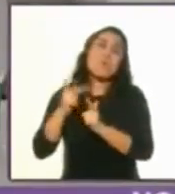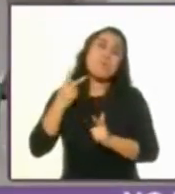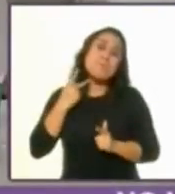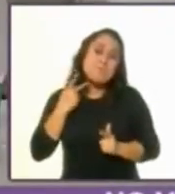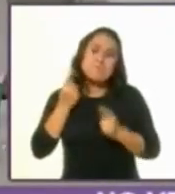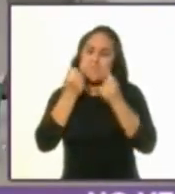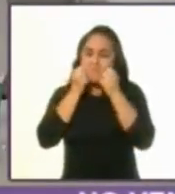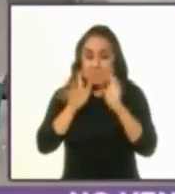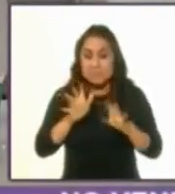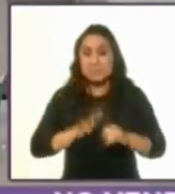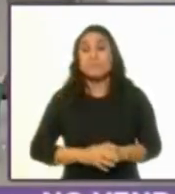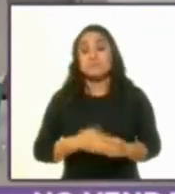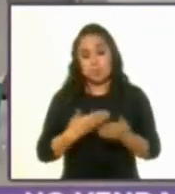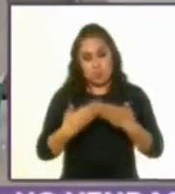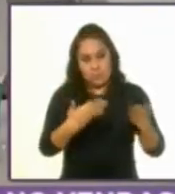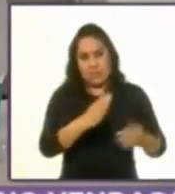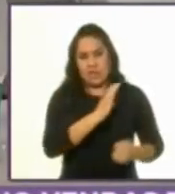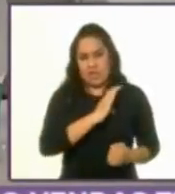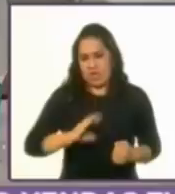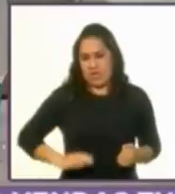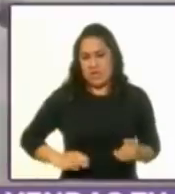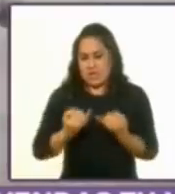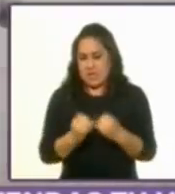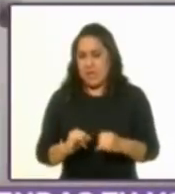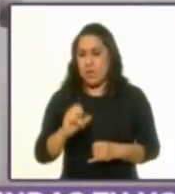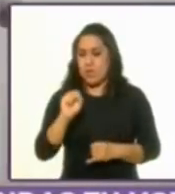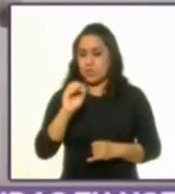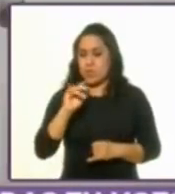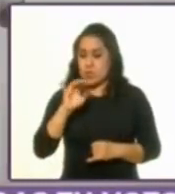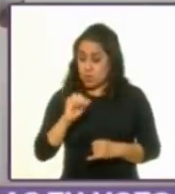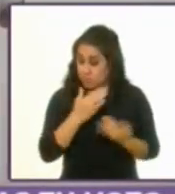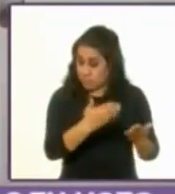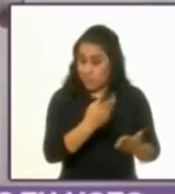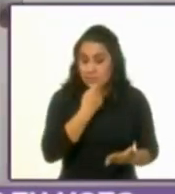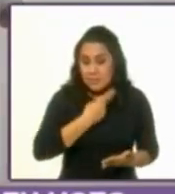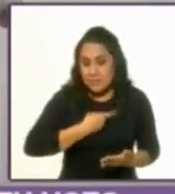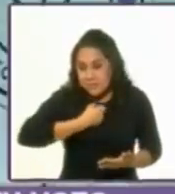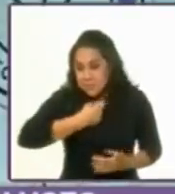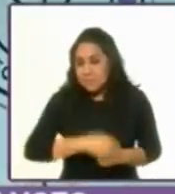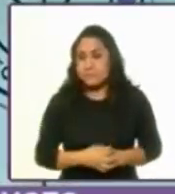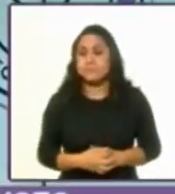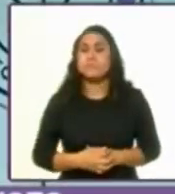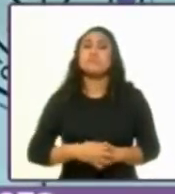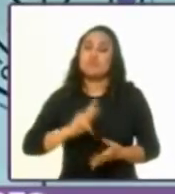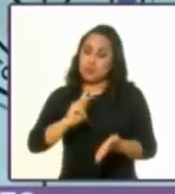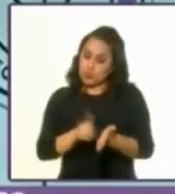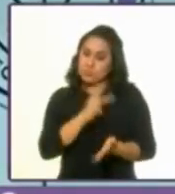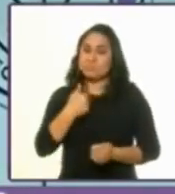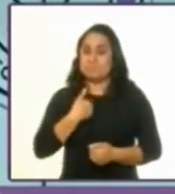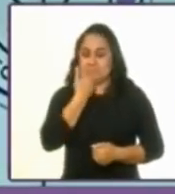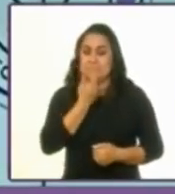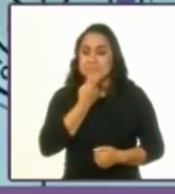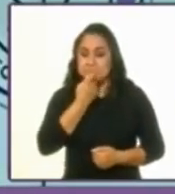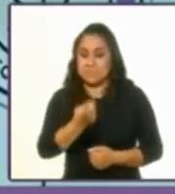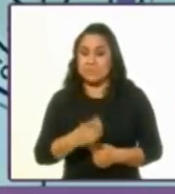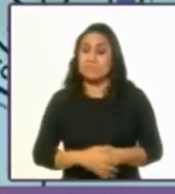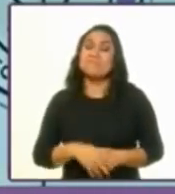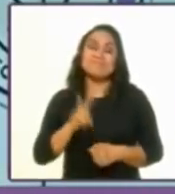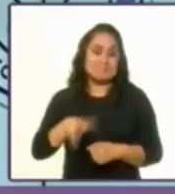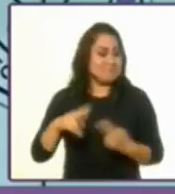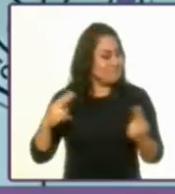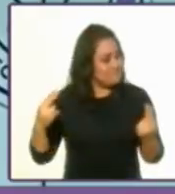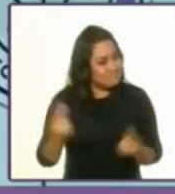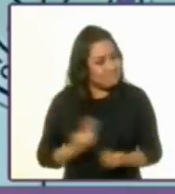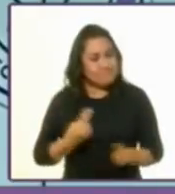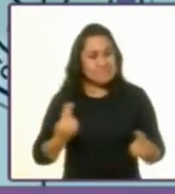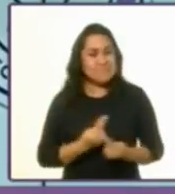representan candidatas sin partidos con lorena son josh le tocaste la voz realmente yo insisto es necesario